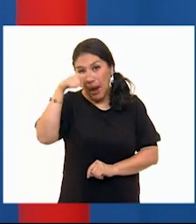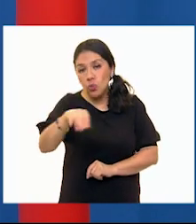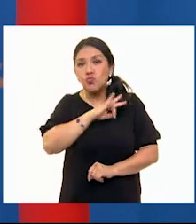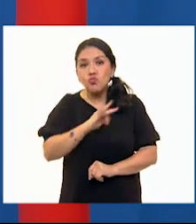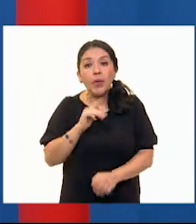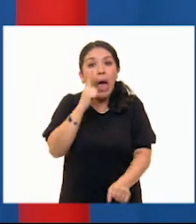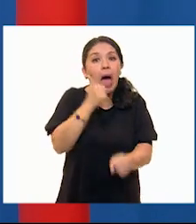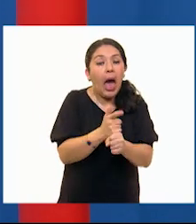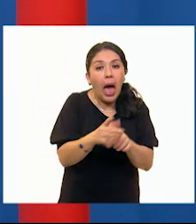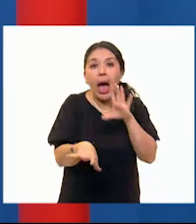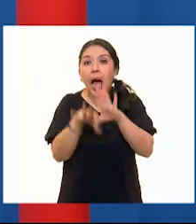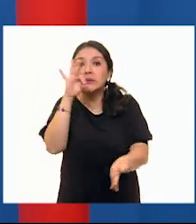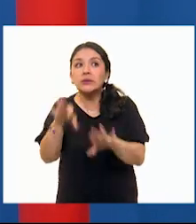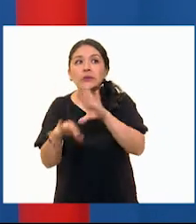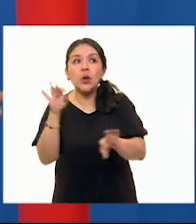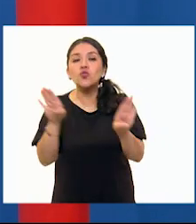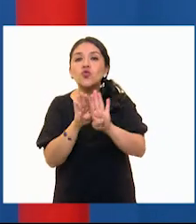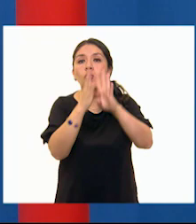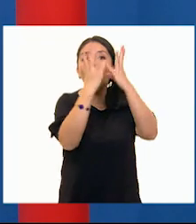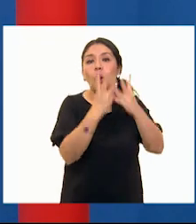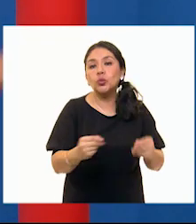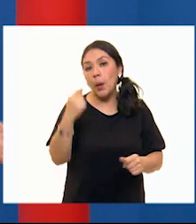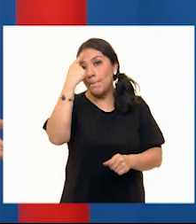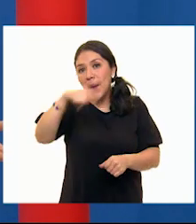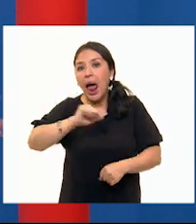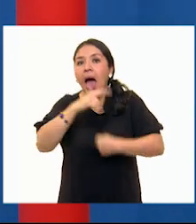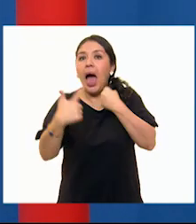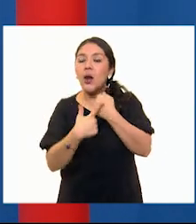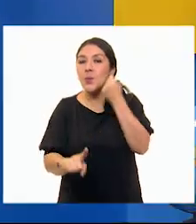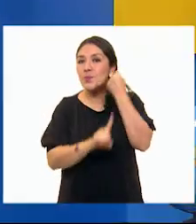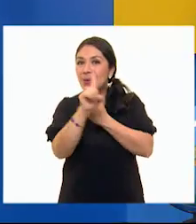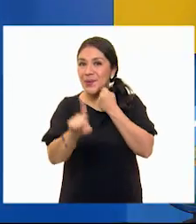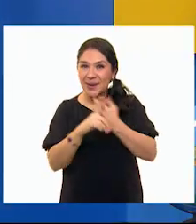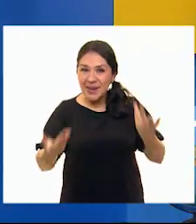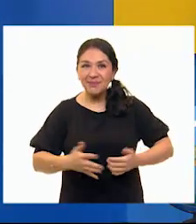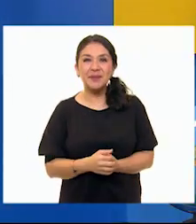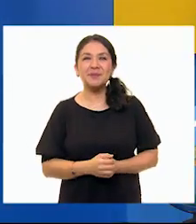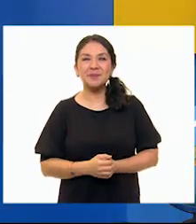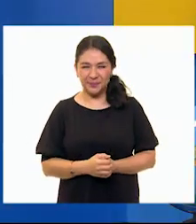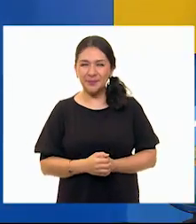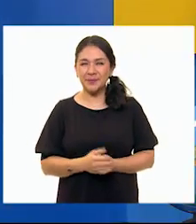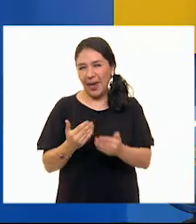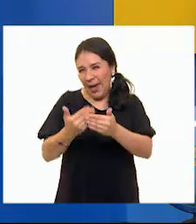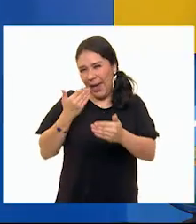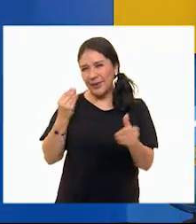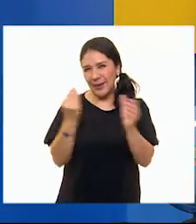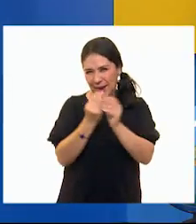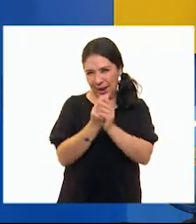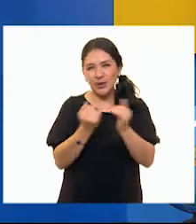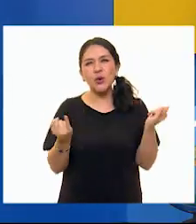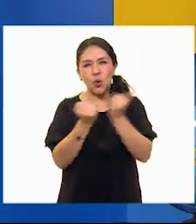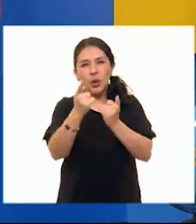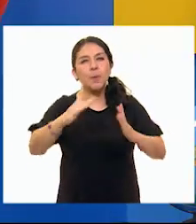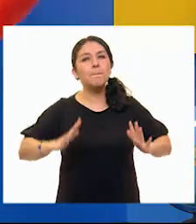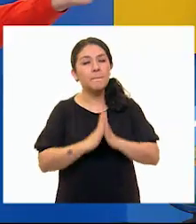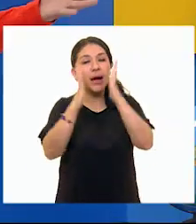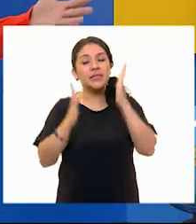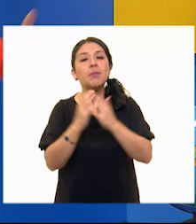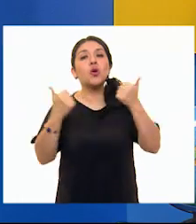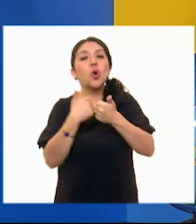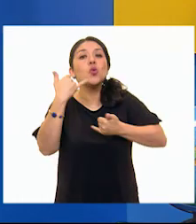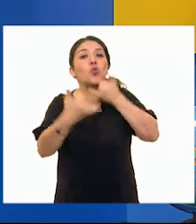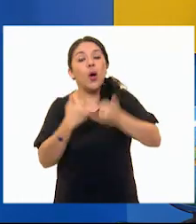encontrar diversas soluciones para una misma situación. Como en la sesión anterior, participarás en algunos juegos